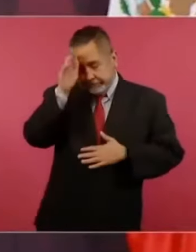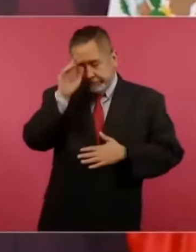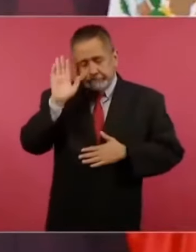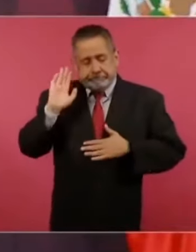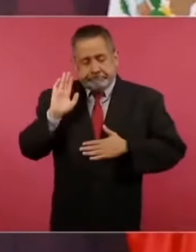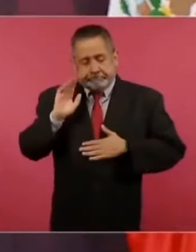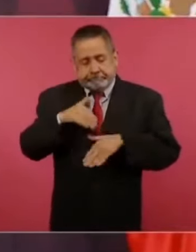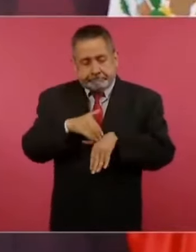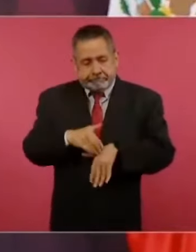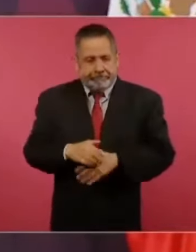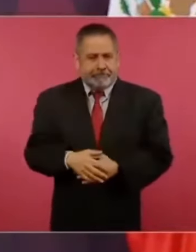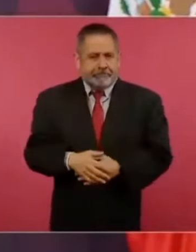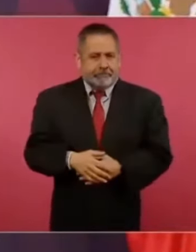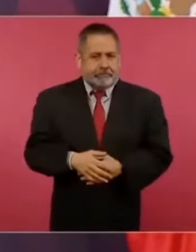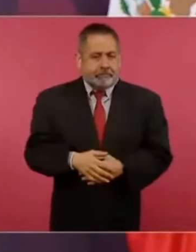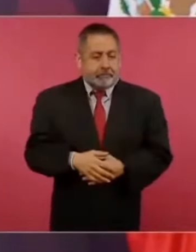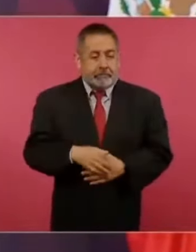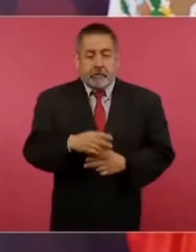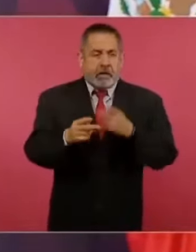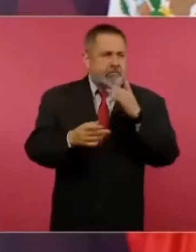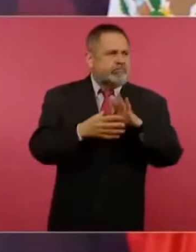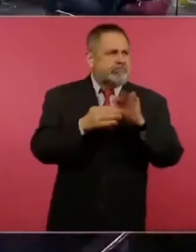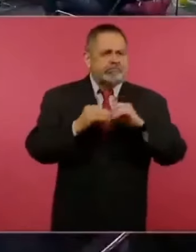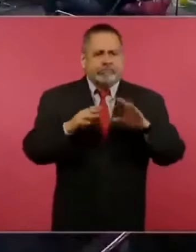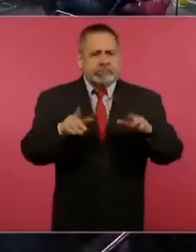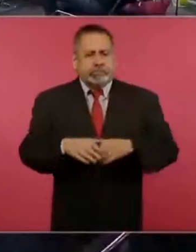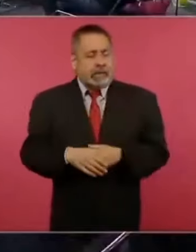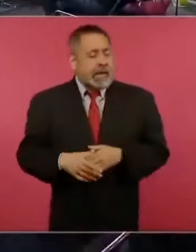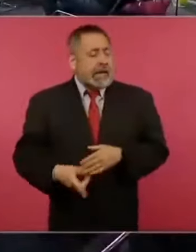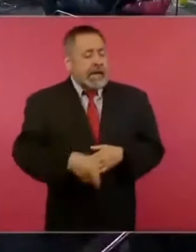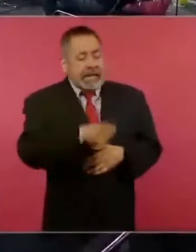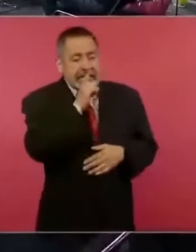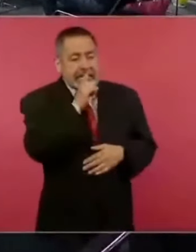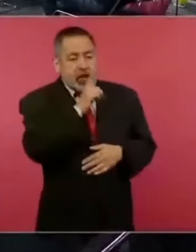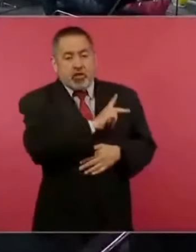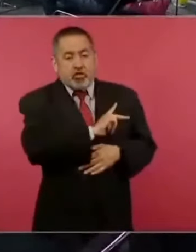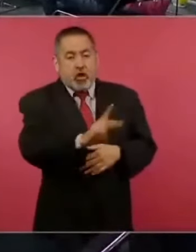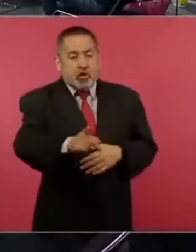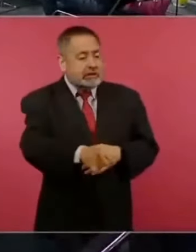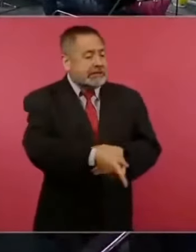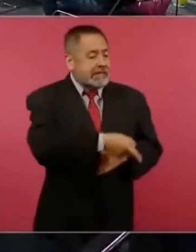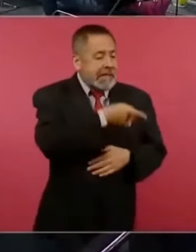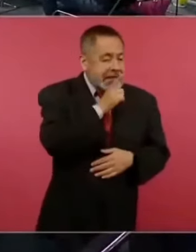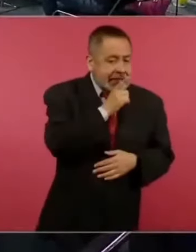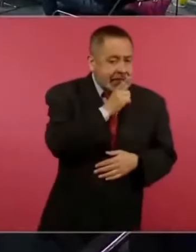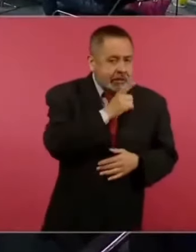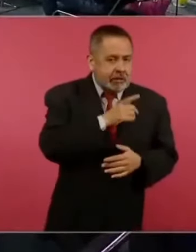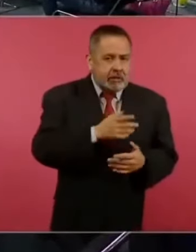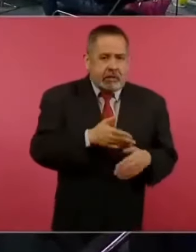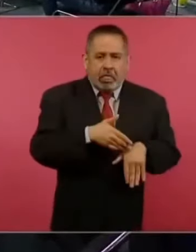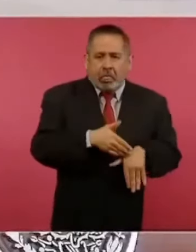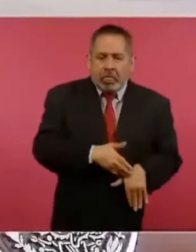a que ya no iban a hablar de violencia, y los callaron a todos. Cuando